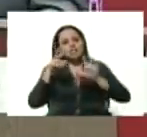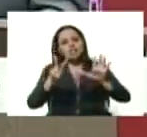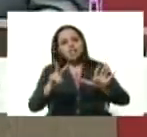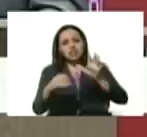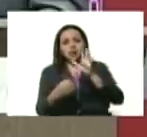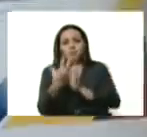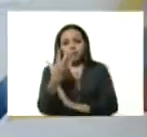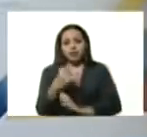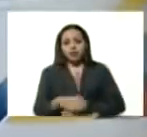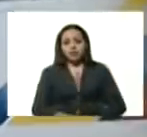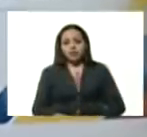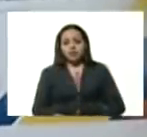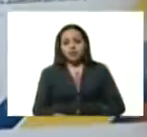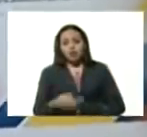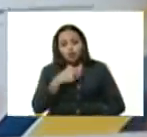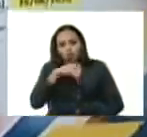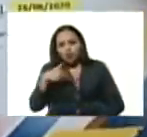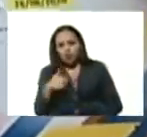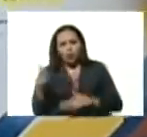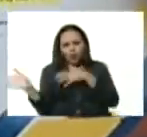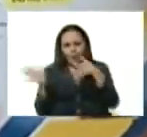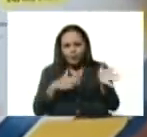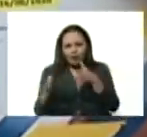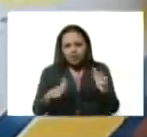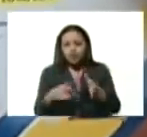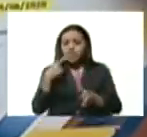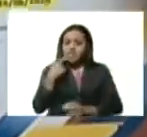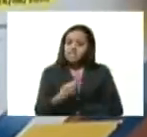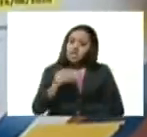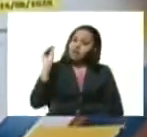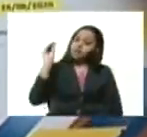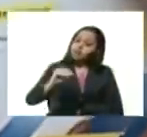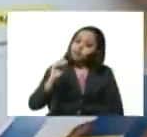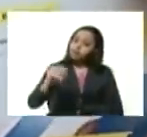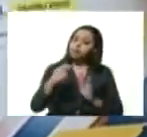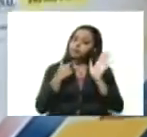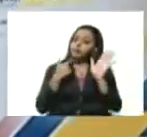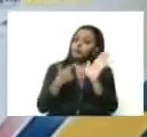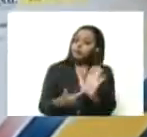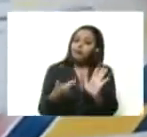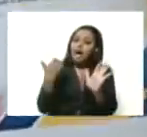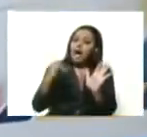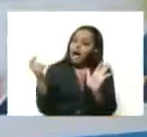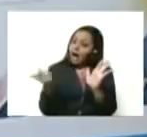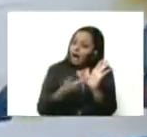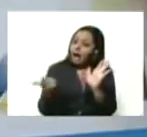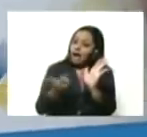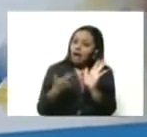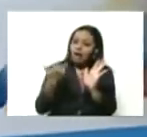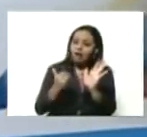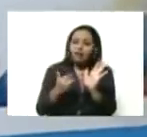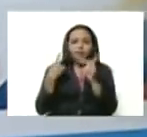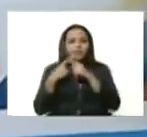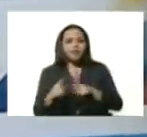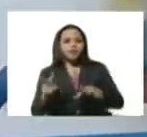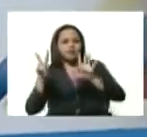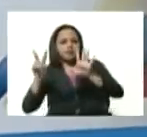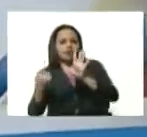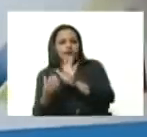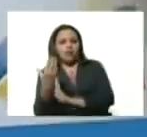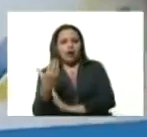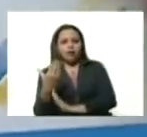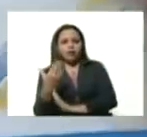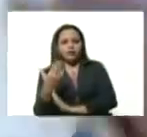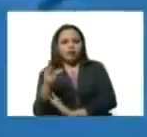aun cuando desde marzo estábamos haciendo señales, mostrando señales de que eso estaba ocurriendo, el 7 de mayo, pues, The